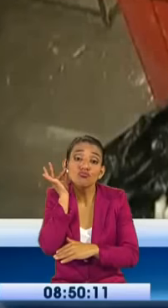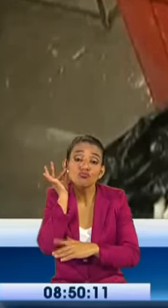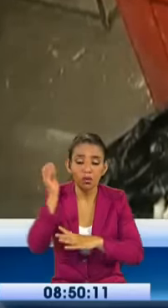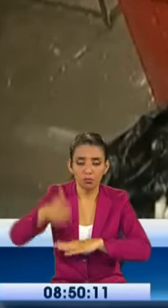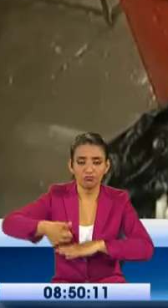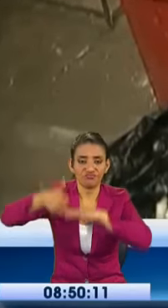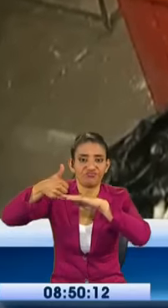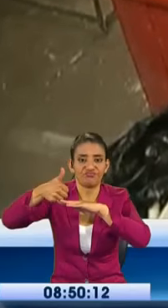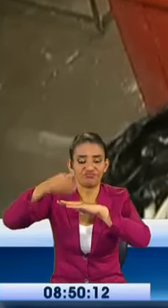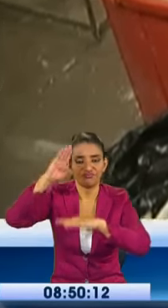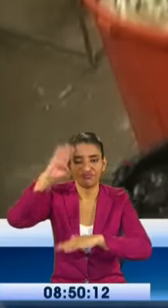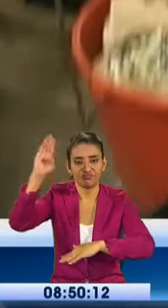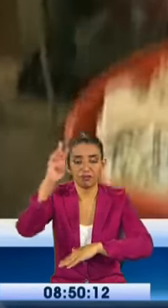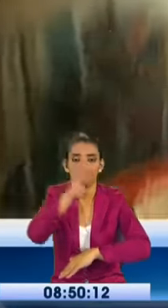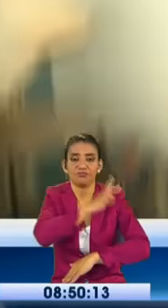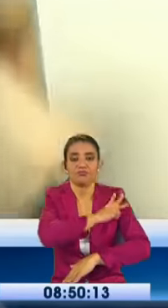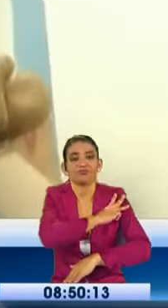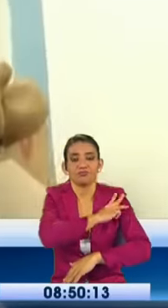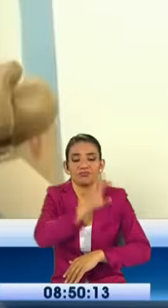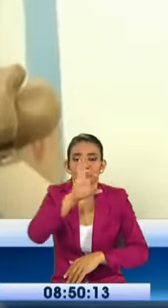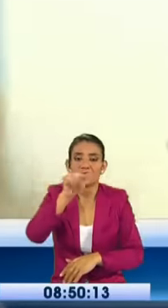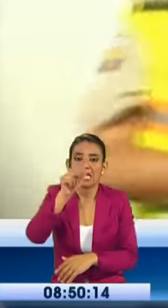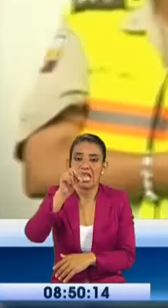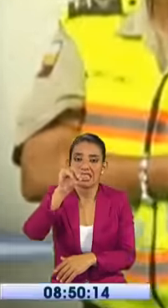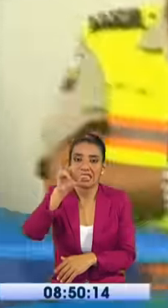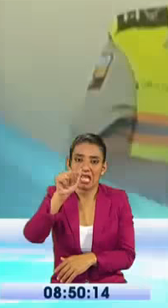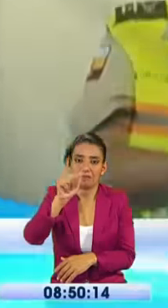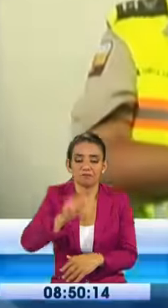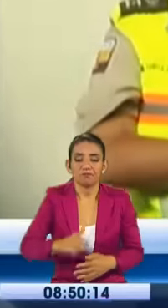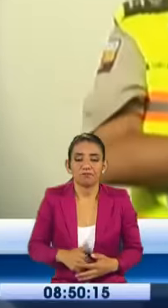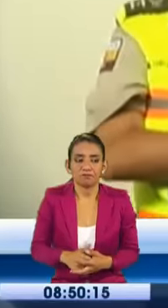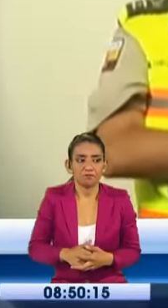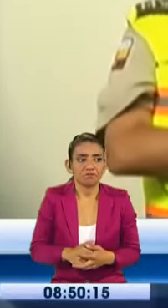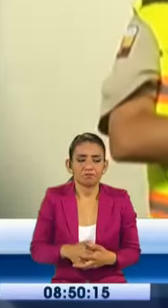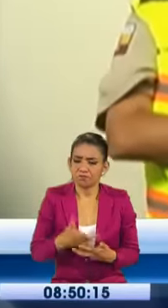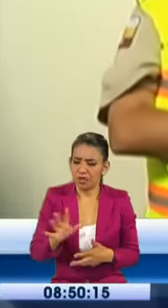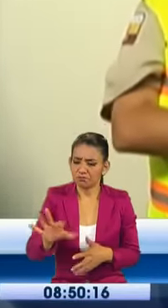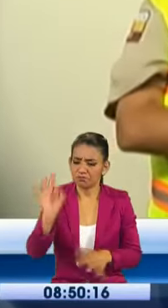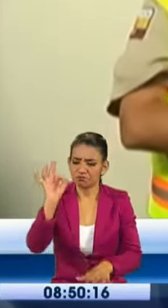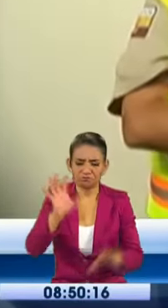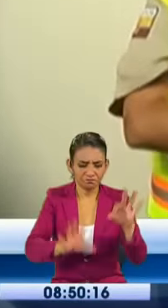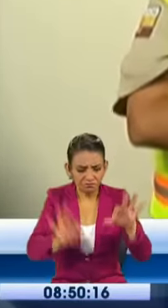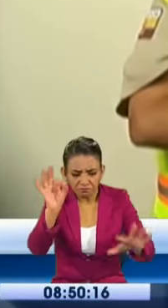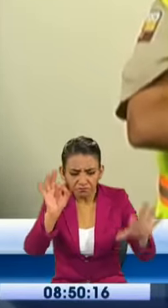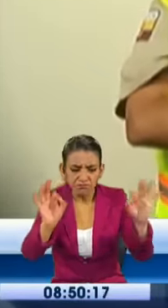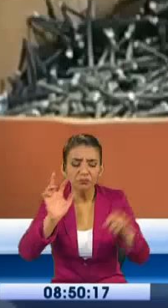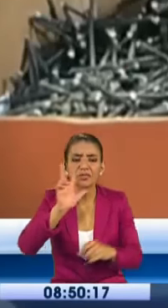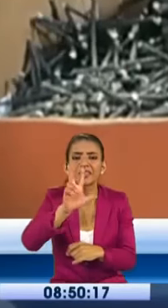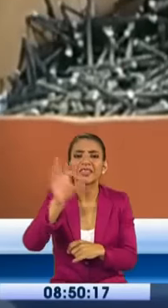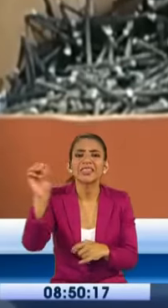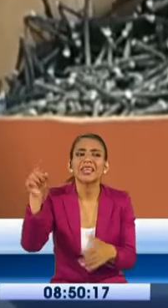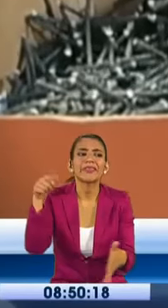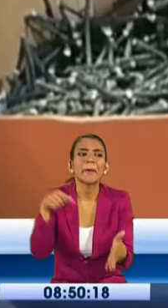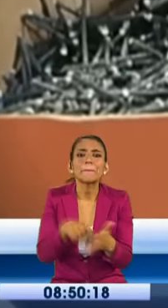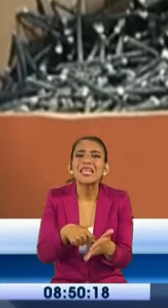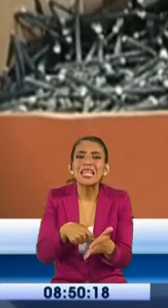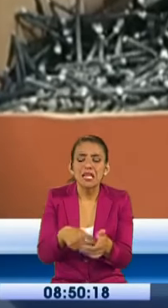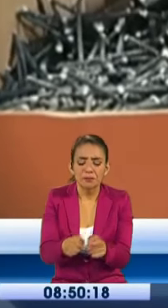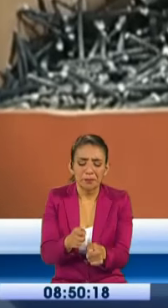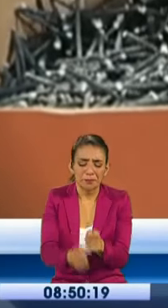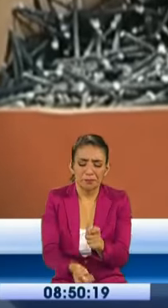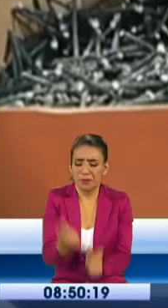8, coronel Tanya Varela. Nosotros hemos encontrado aproximadamente 30.000 camaretas elaboradas listas para